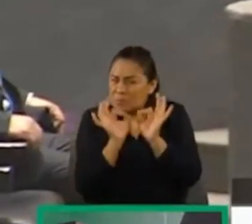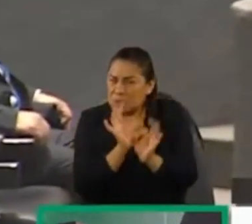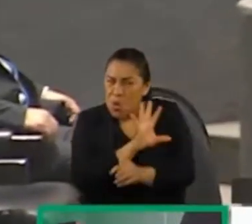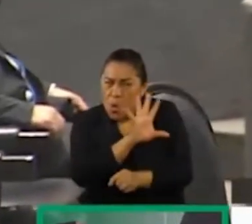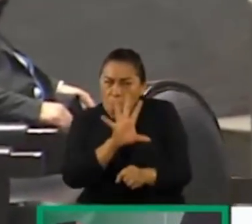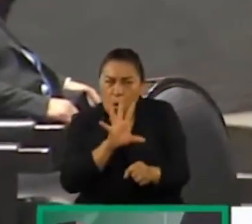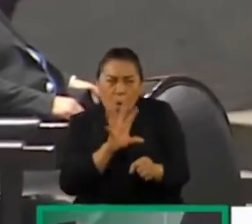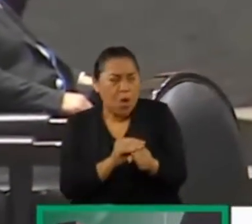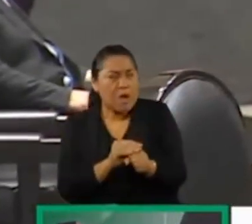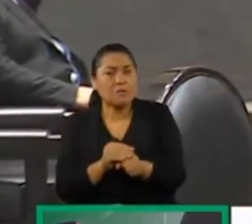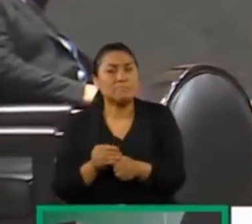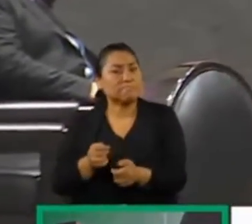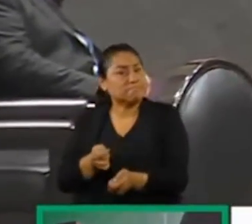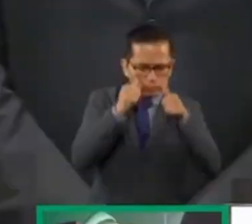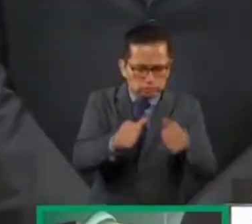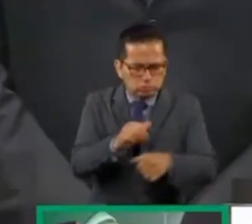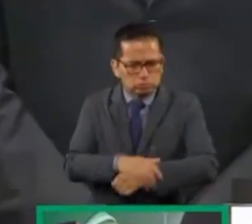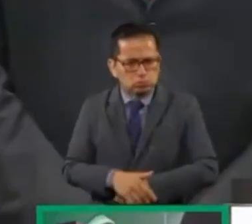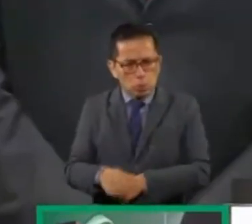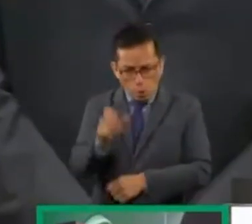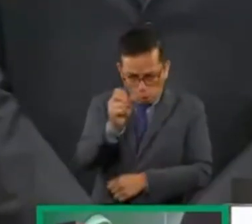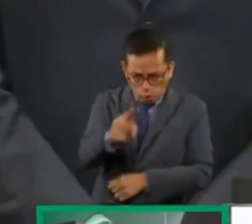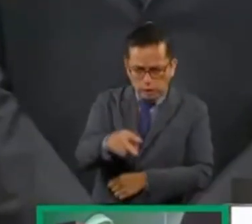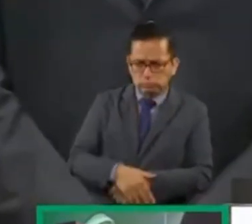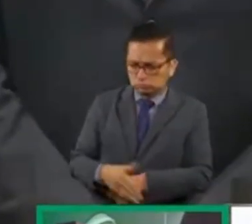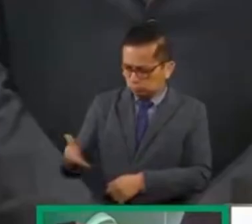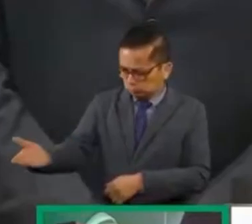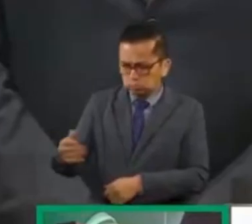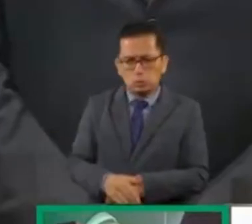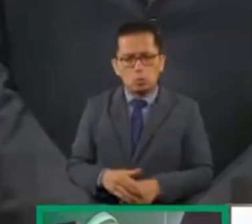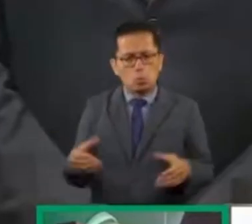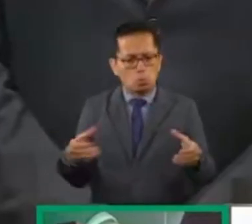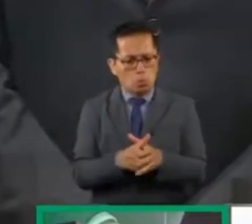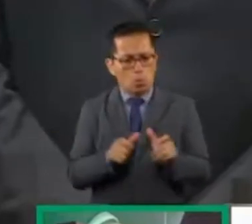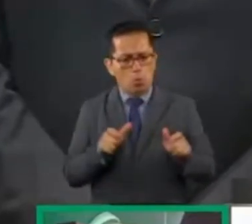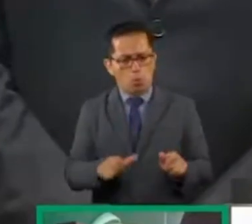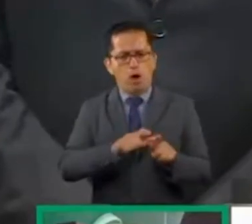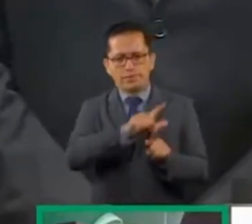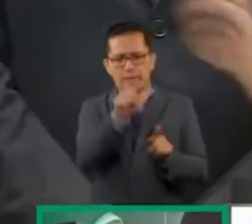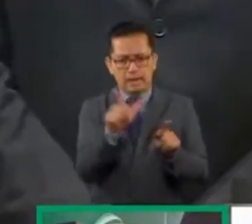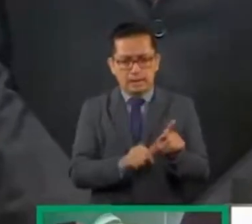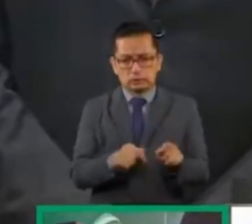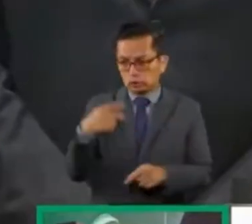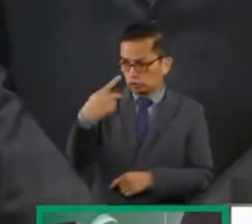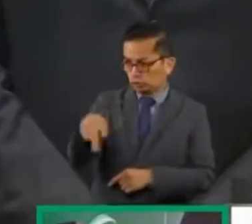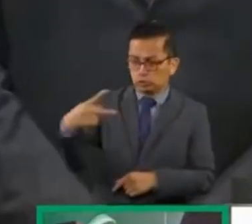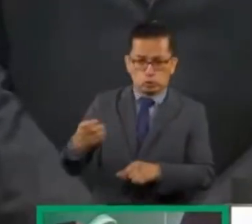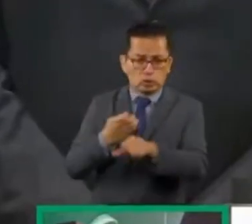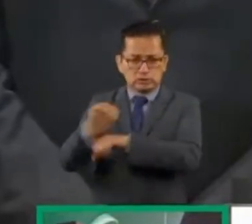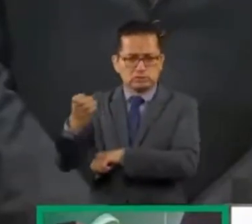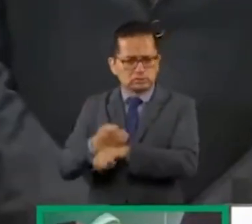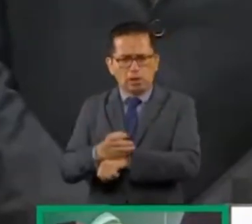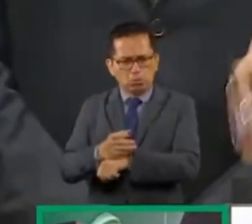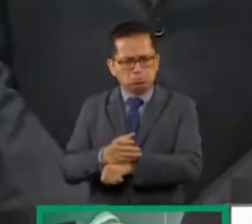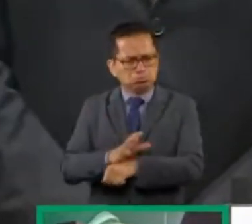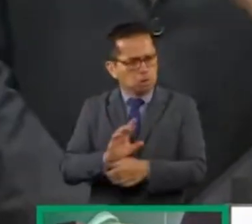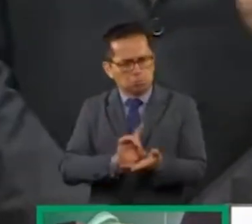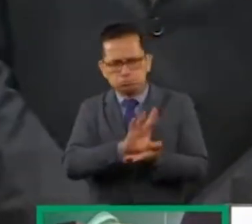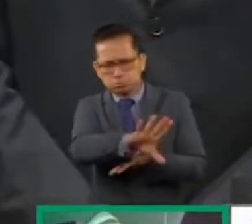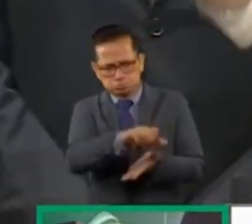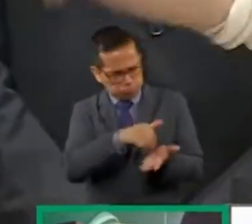absoluto del poder judicial. Los reto aquí, renuncien a la Guardia, si es tan mala la Guardia